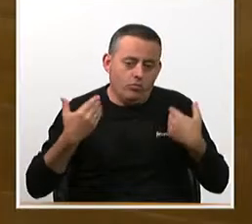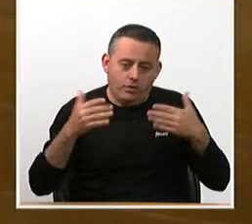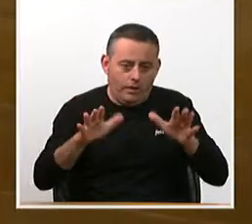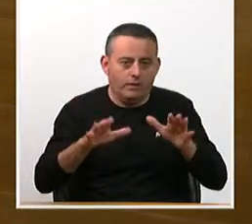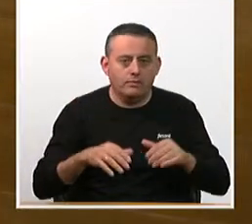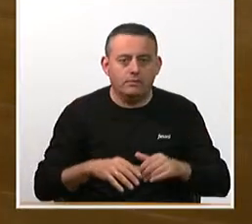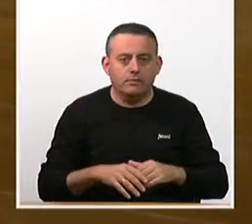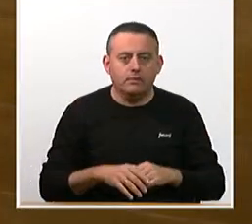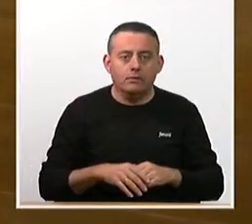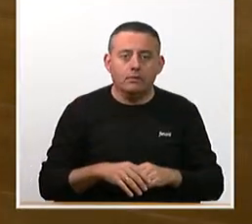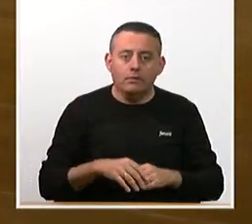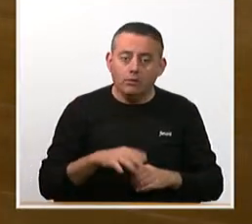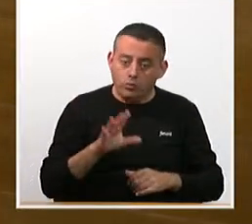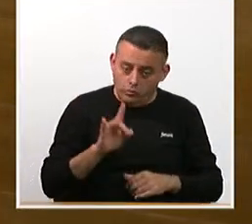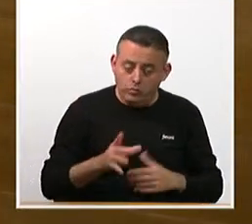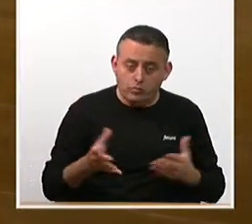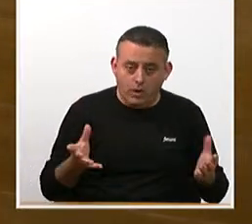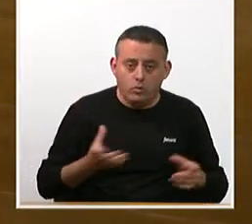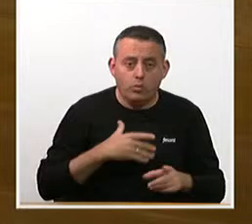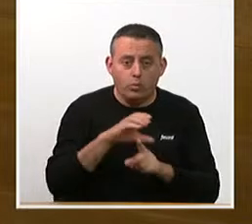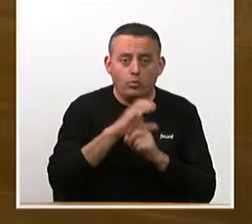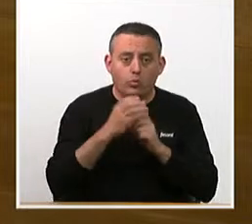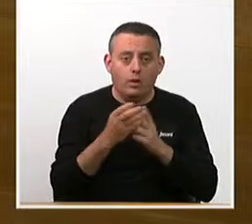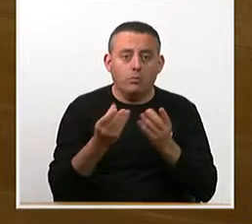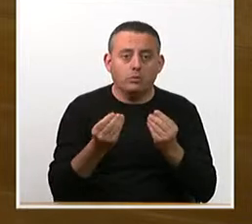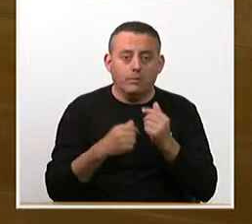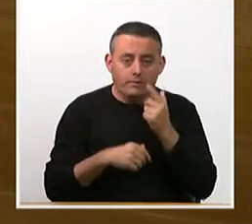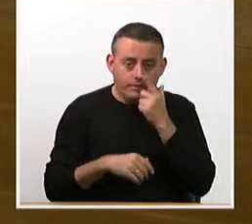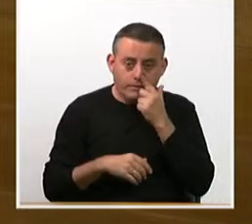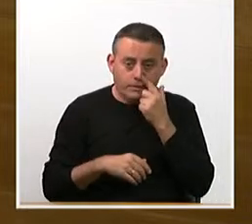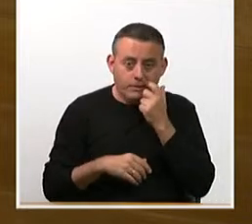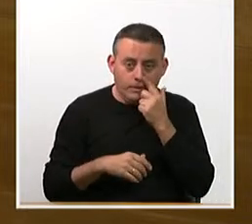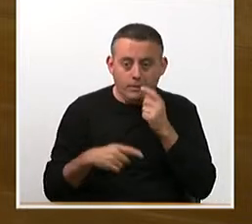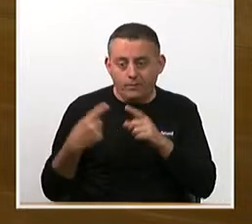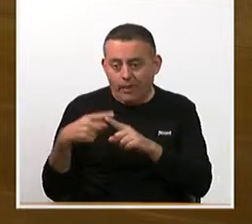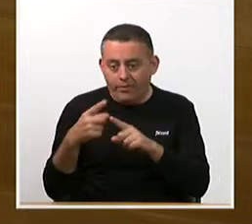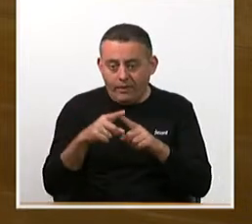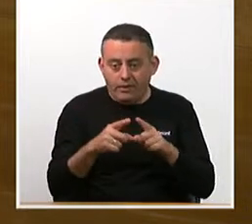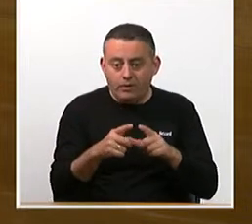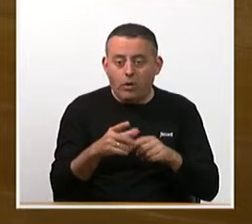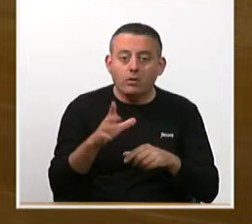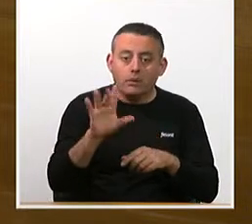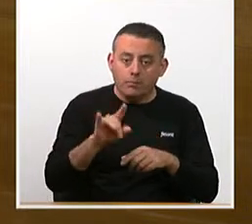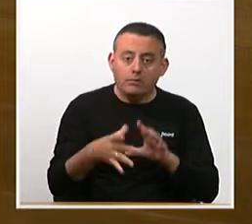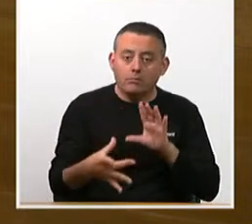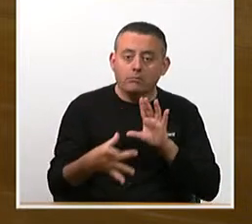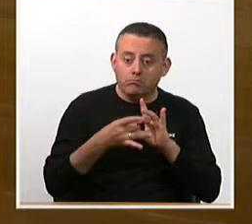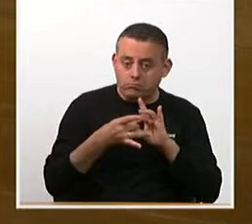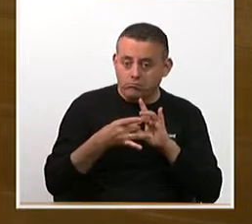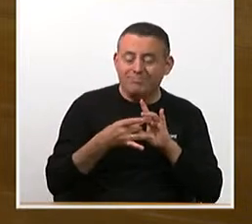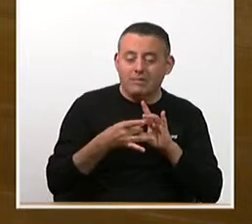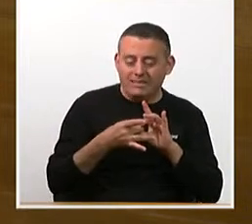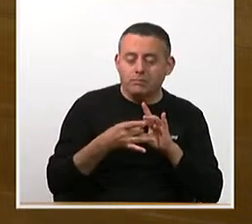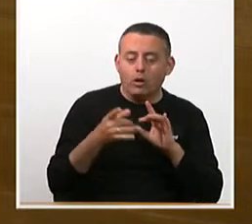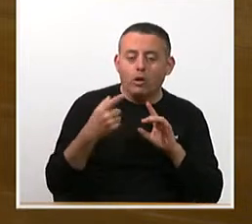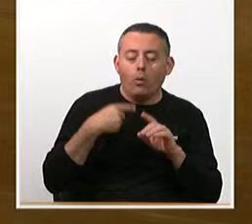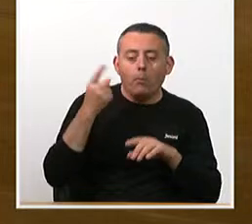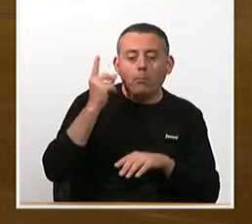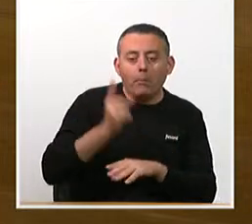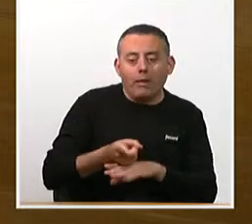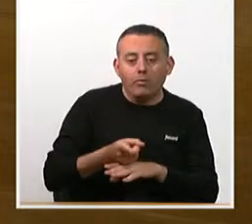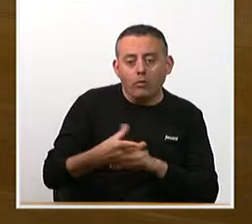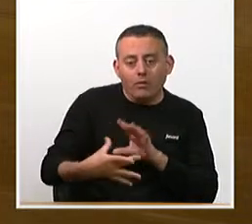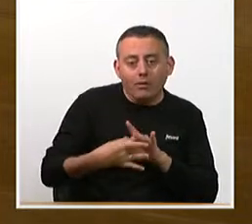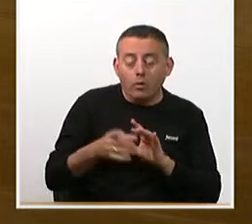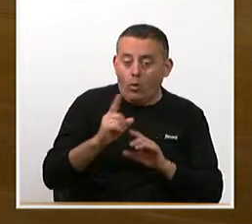veces es contestataria no lo niego eh pero no somos nosotros los que tenemos que decir Qué hacer con la cultura Y cómo contestar eso en primer